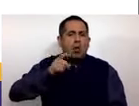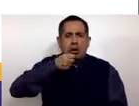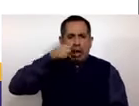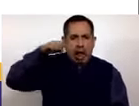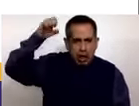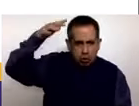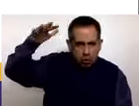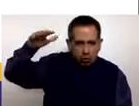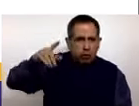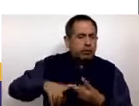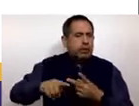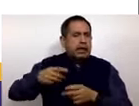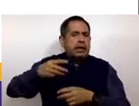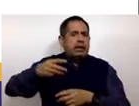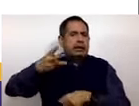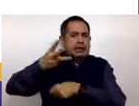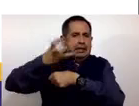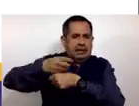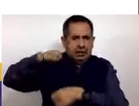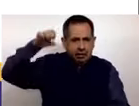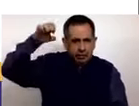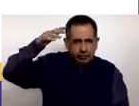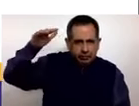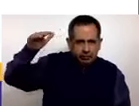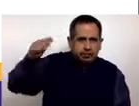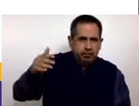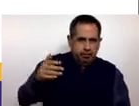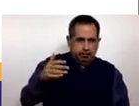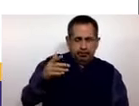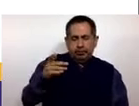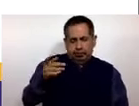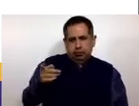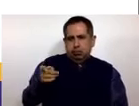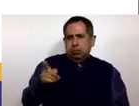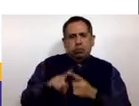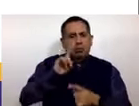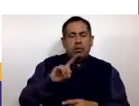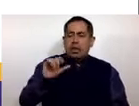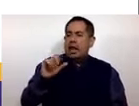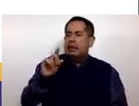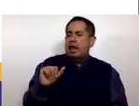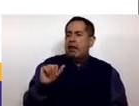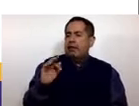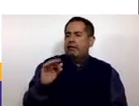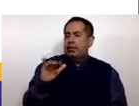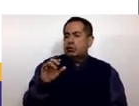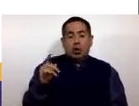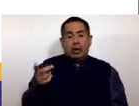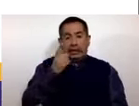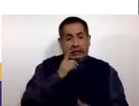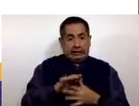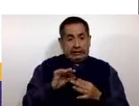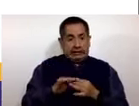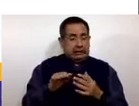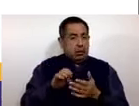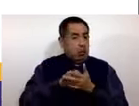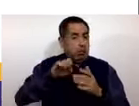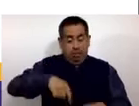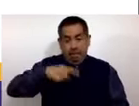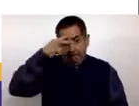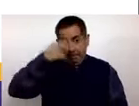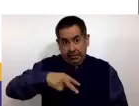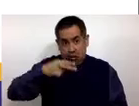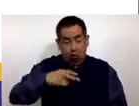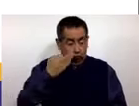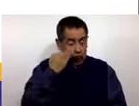personas de la tercera edad. Y en una de ellas, Alda Facio nos comentaba precisamente que, sobre todo también en México, y esa es una